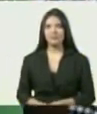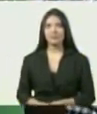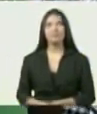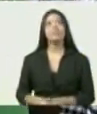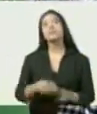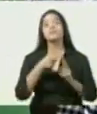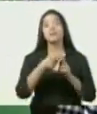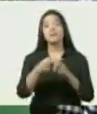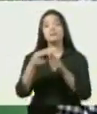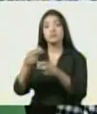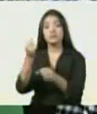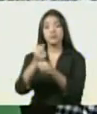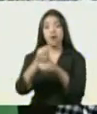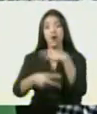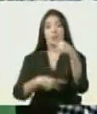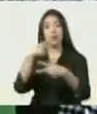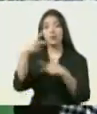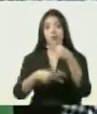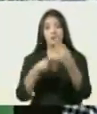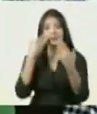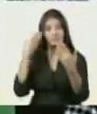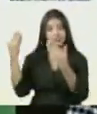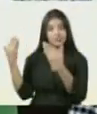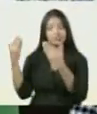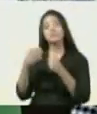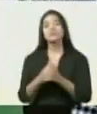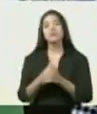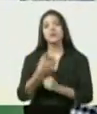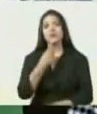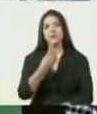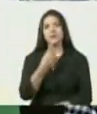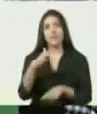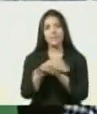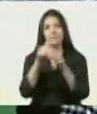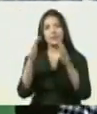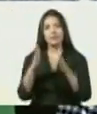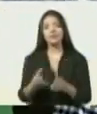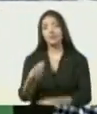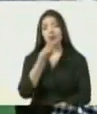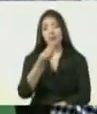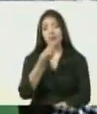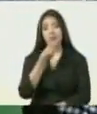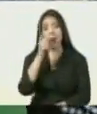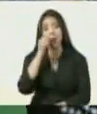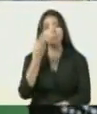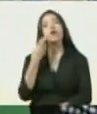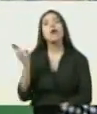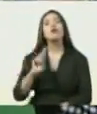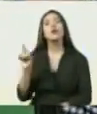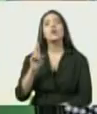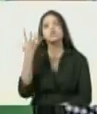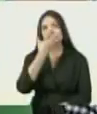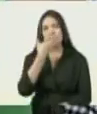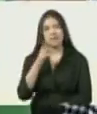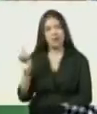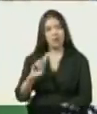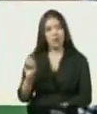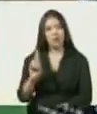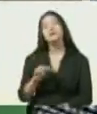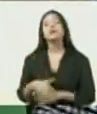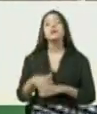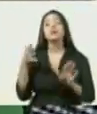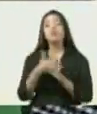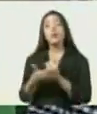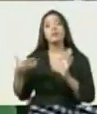financiamientos a emprendedores y productores. Vamos a escuchar el pronunciamiento del ministro de Alimentación, Rodolfo Marco Torres, que se refiere a los